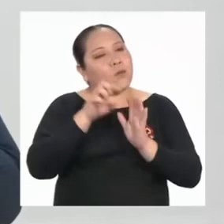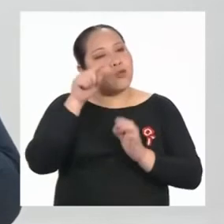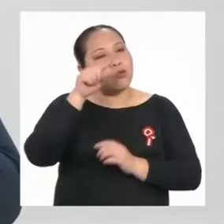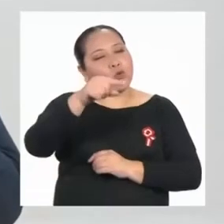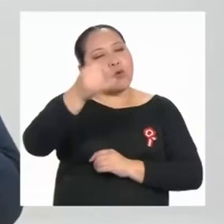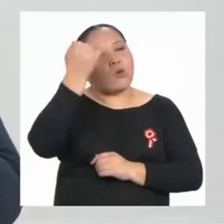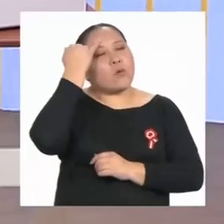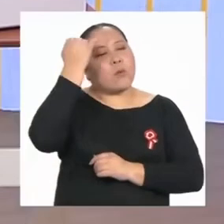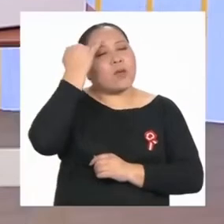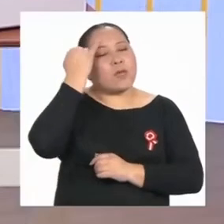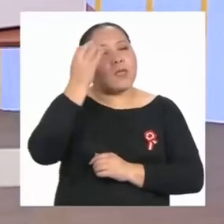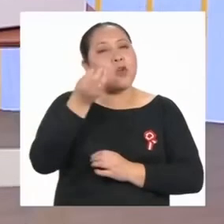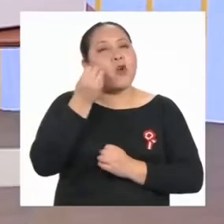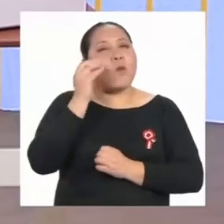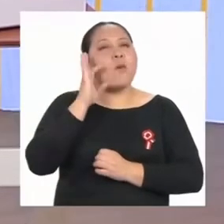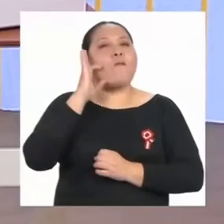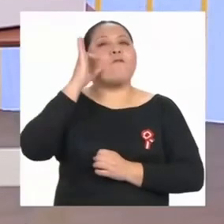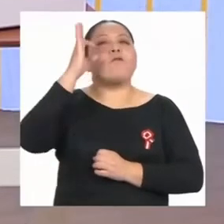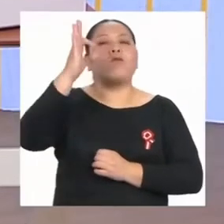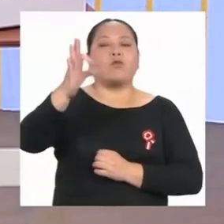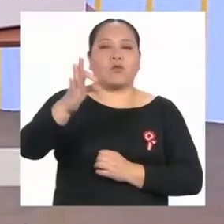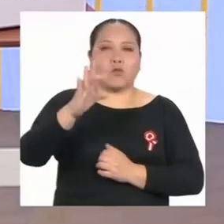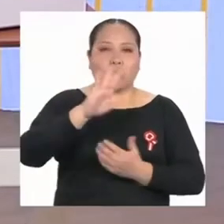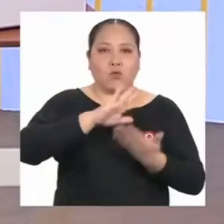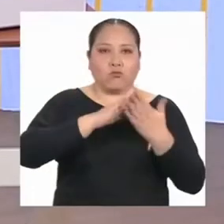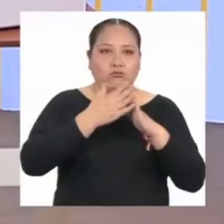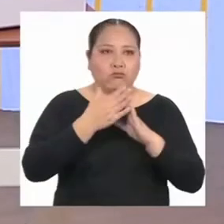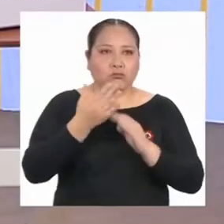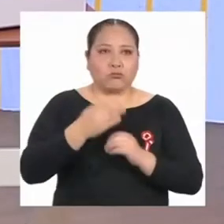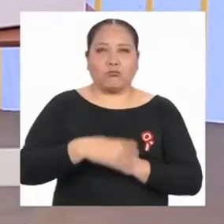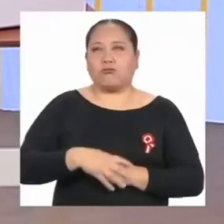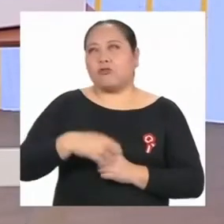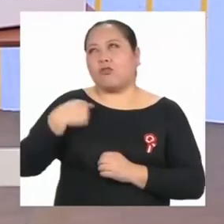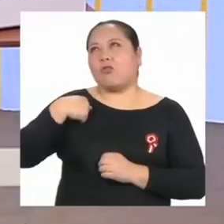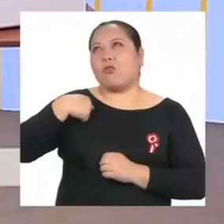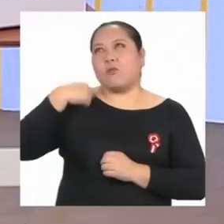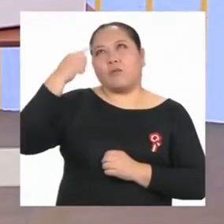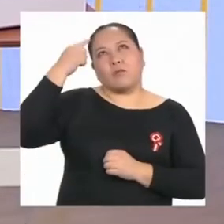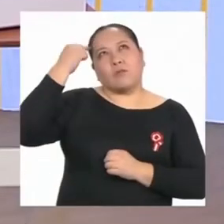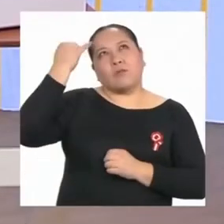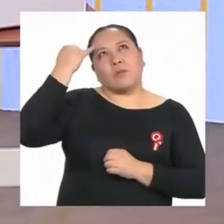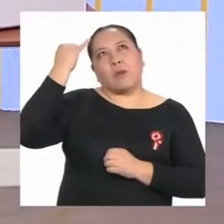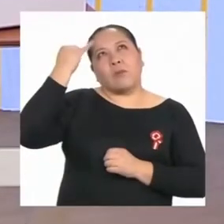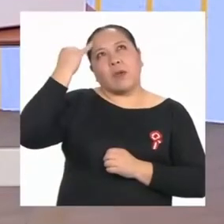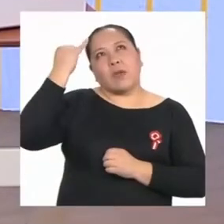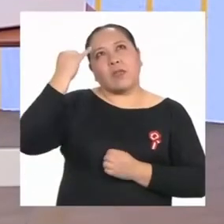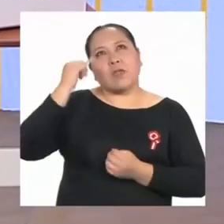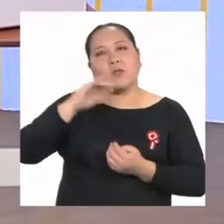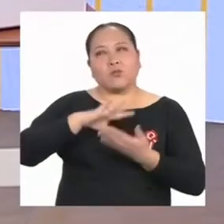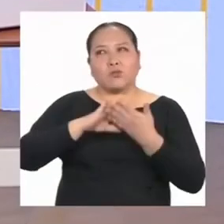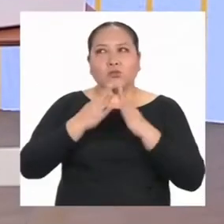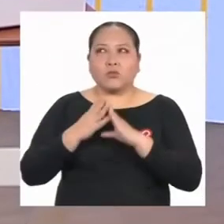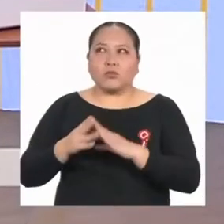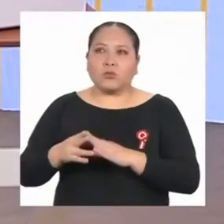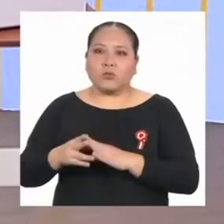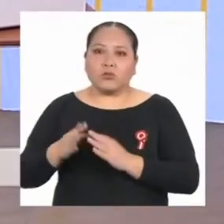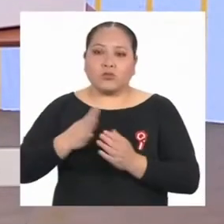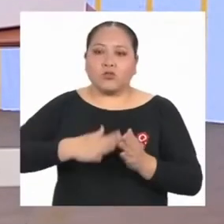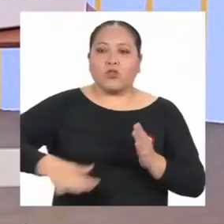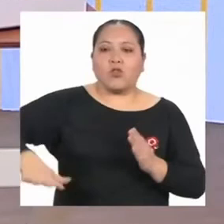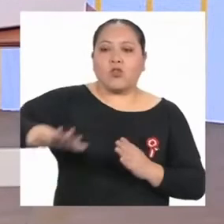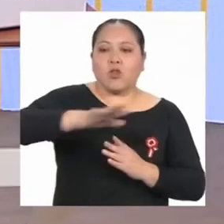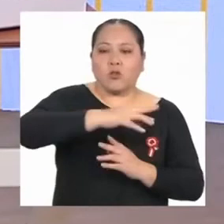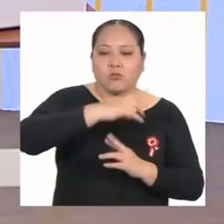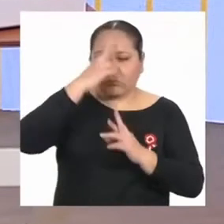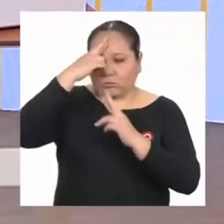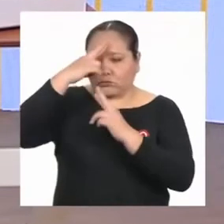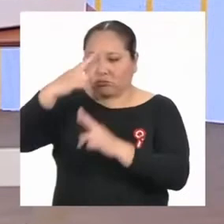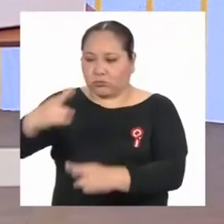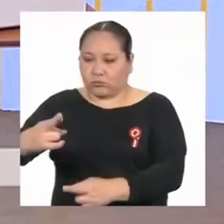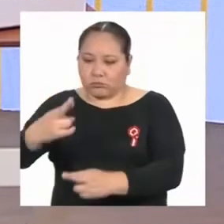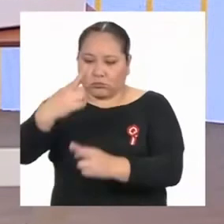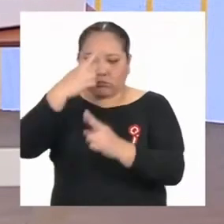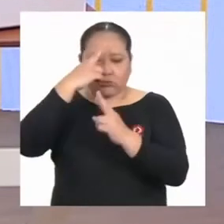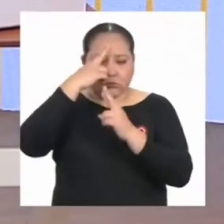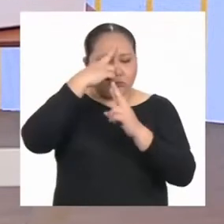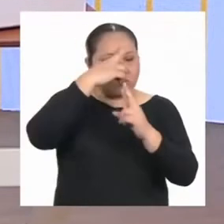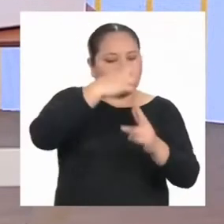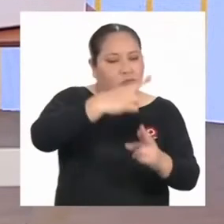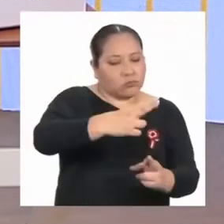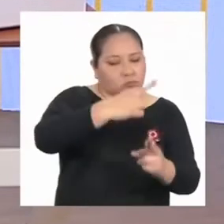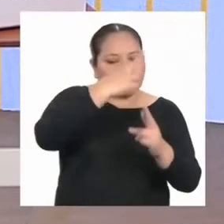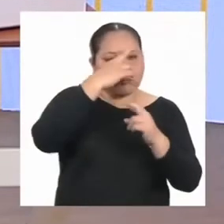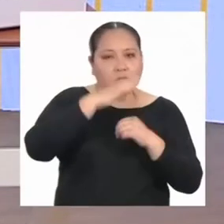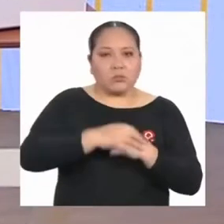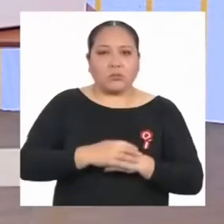el futuro? Yo me imagino una ciudad donde todas y todos nos respetemos, donde tanto productores